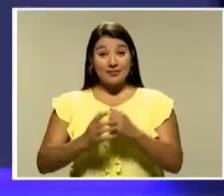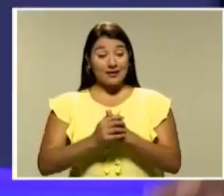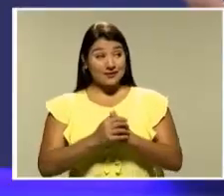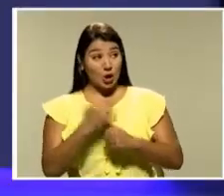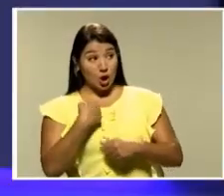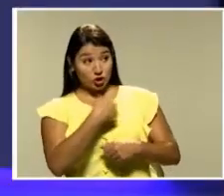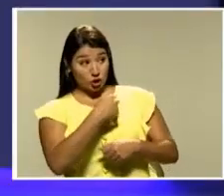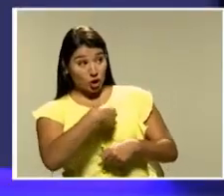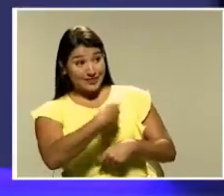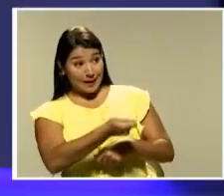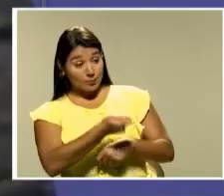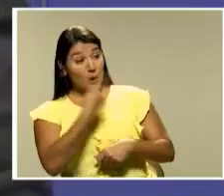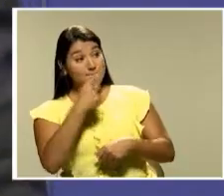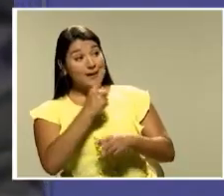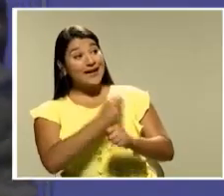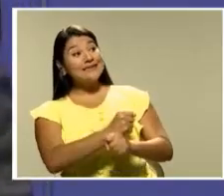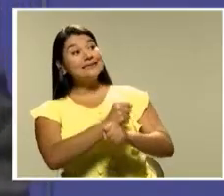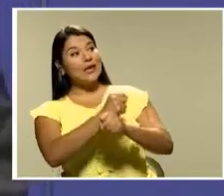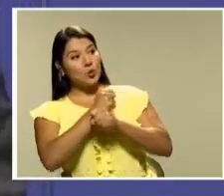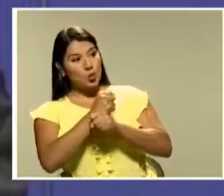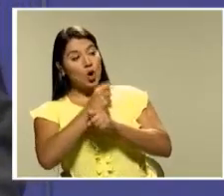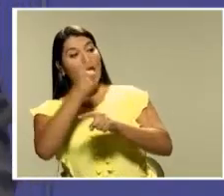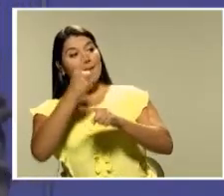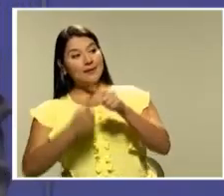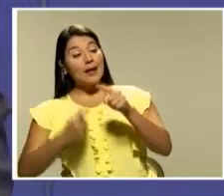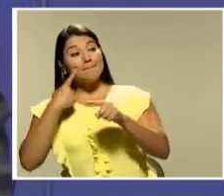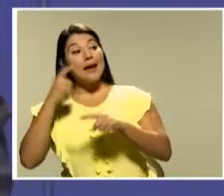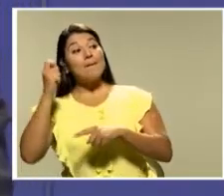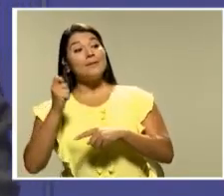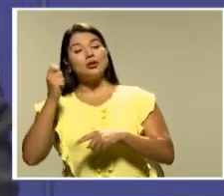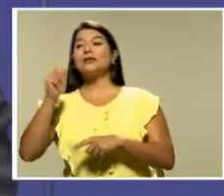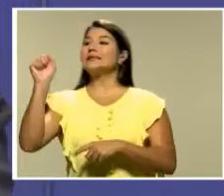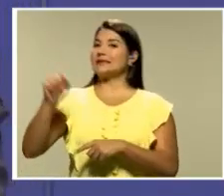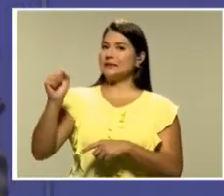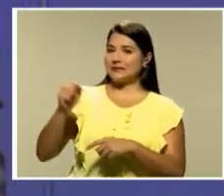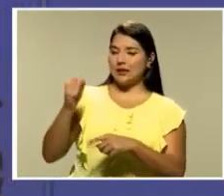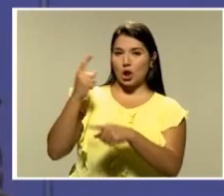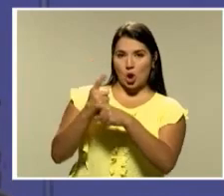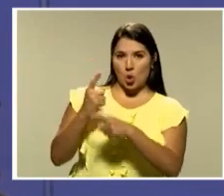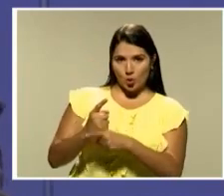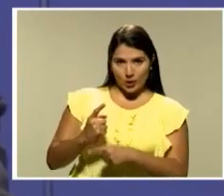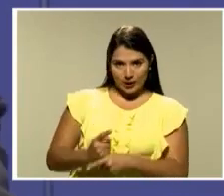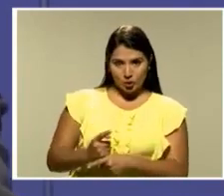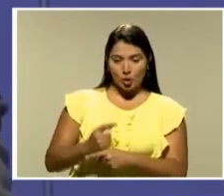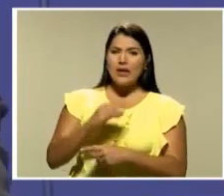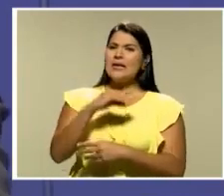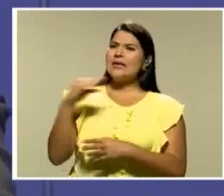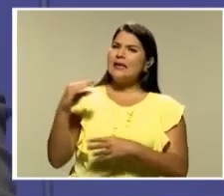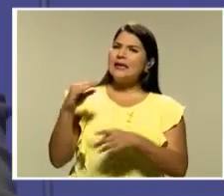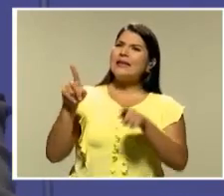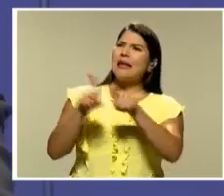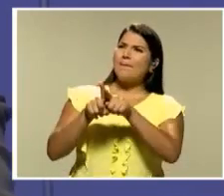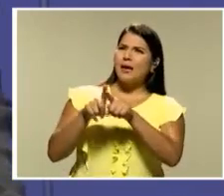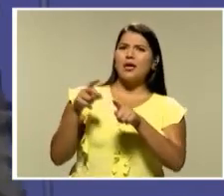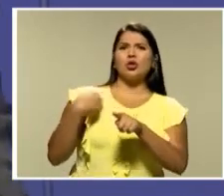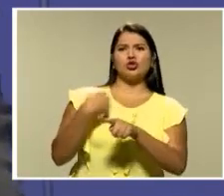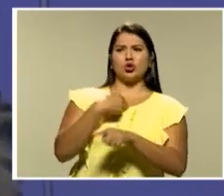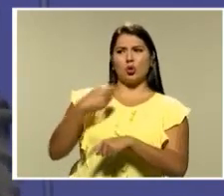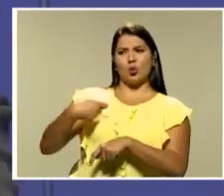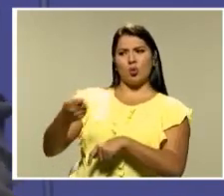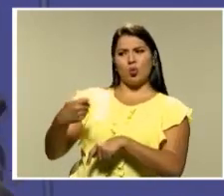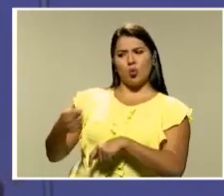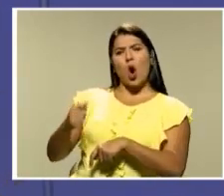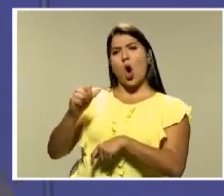para el seguro de salud. Correcto, y además hay otro montón de contribuciones que están ahí al INA, al Lima, al